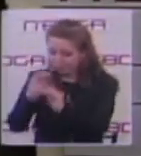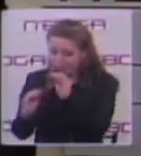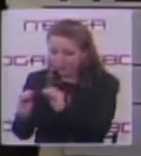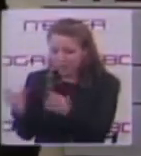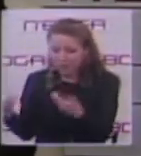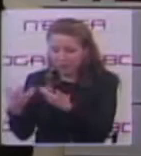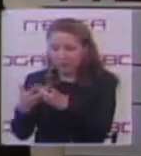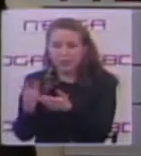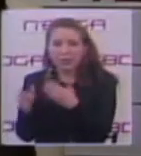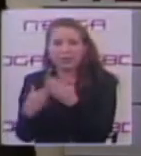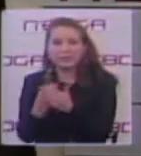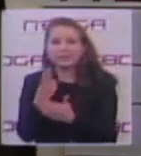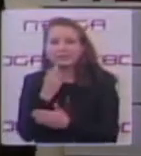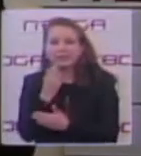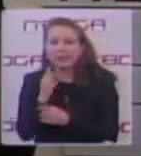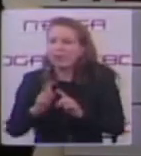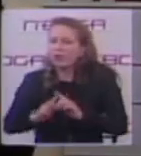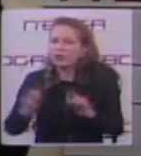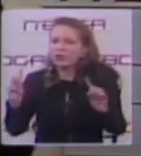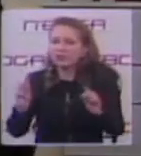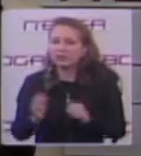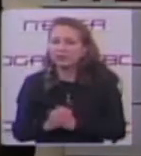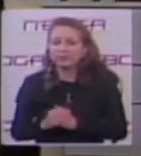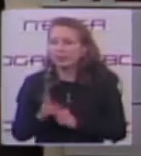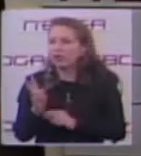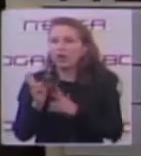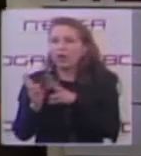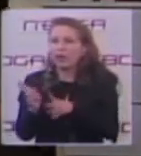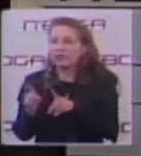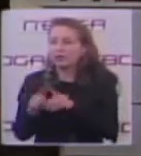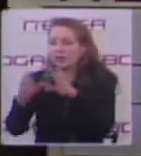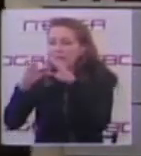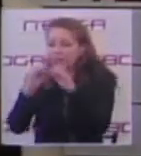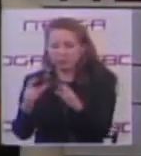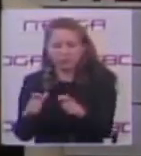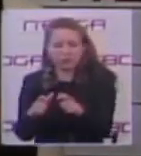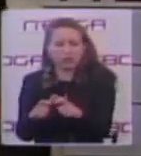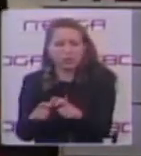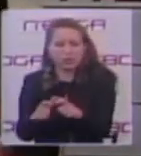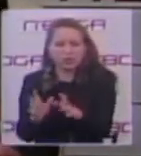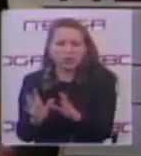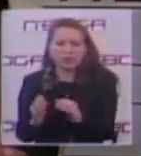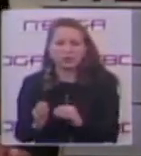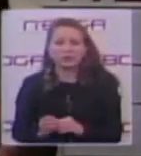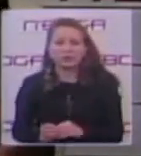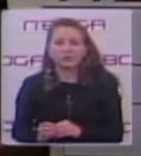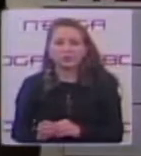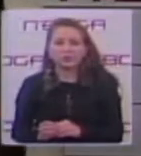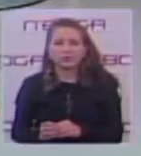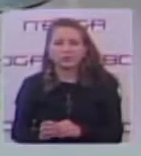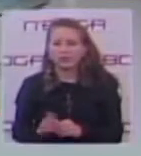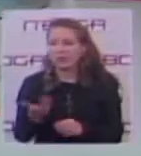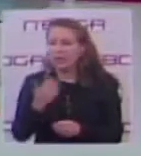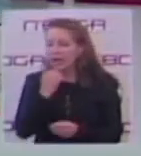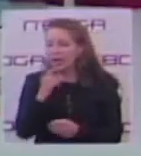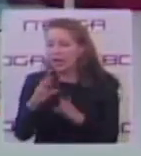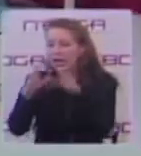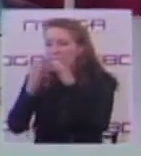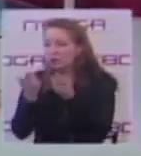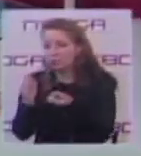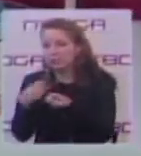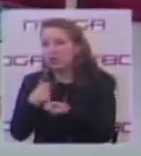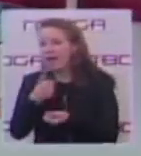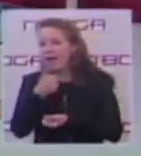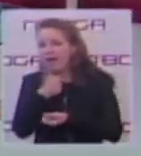una opción de sabor distinta. No son los tradicionales sándwiches pequeños y todo eso, sino son más bien unos sándwiches que pueden servir para un